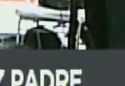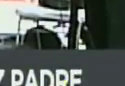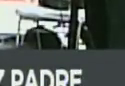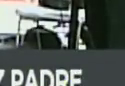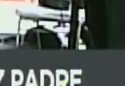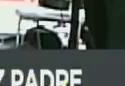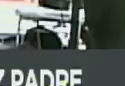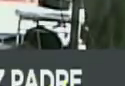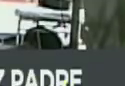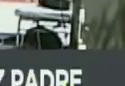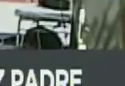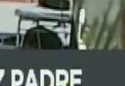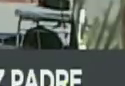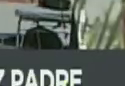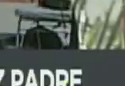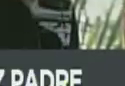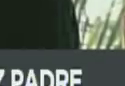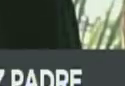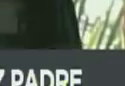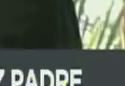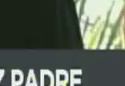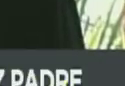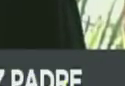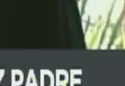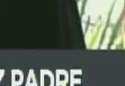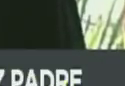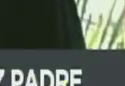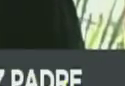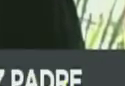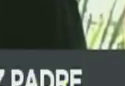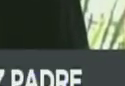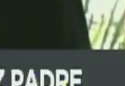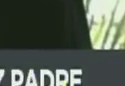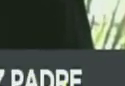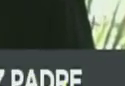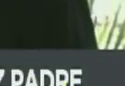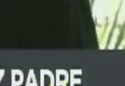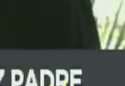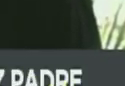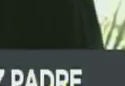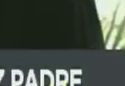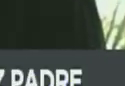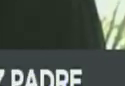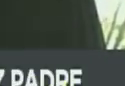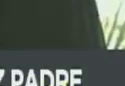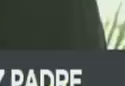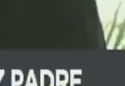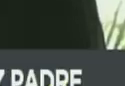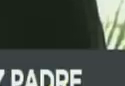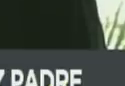es difícil primero es muy difícil